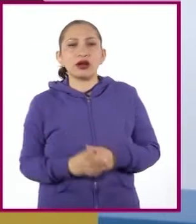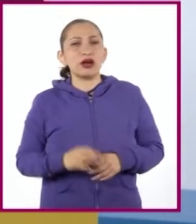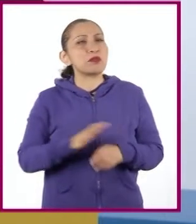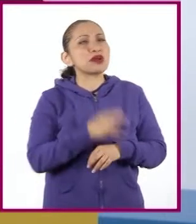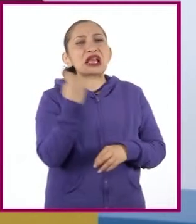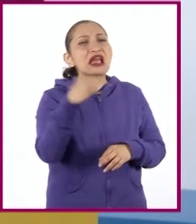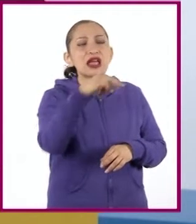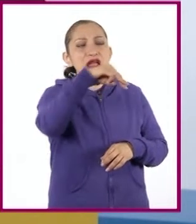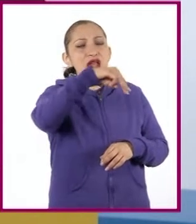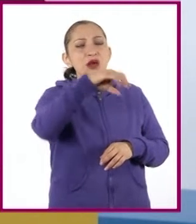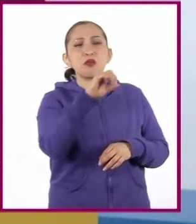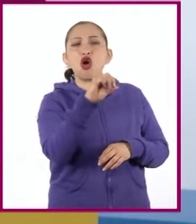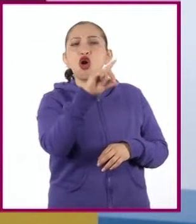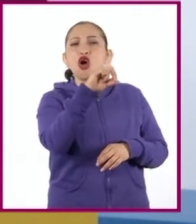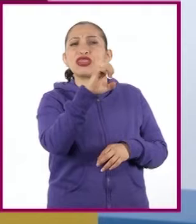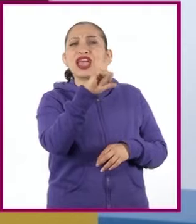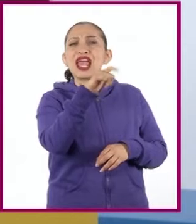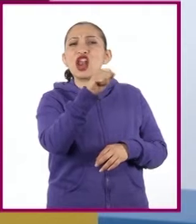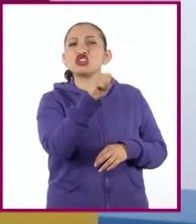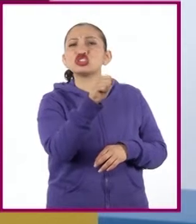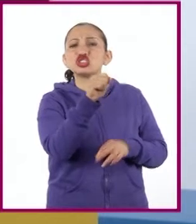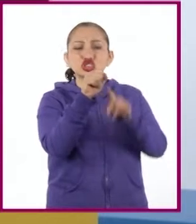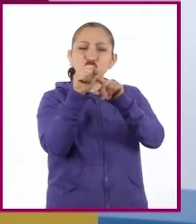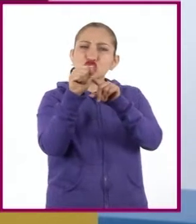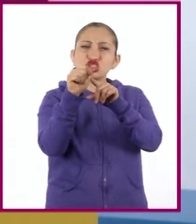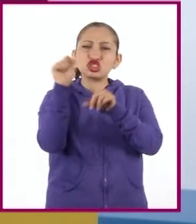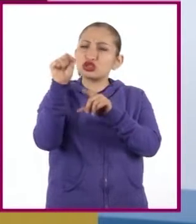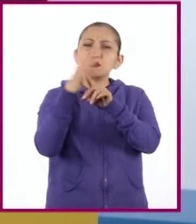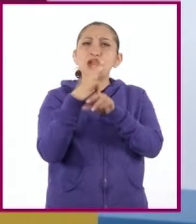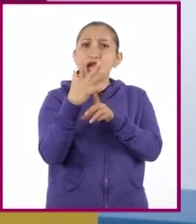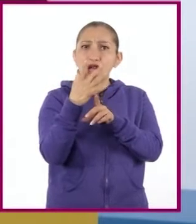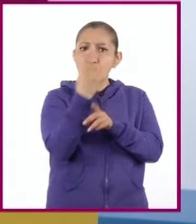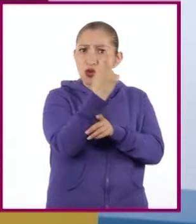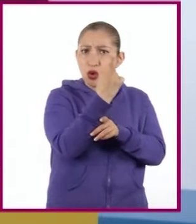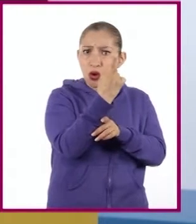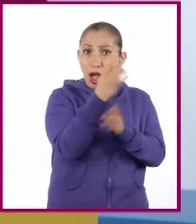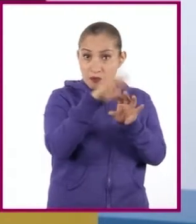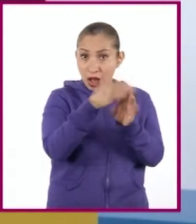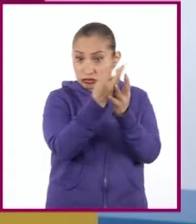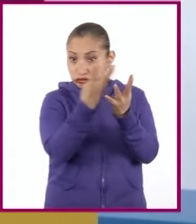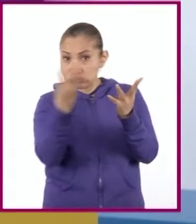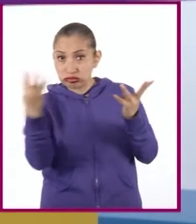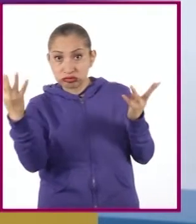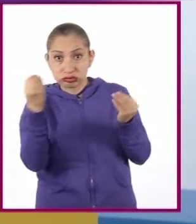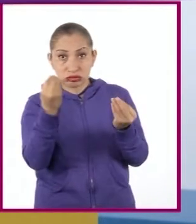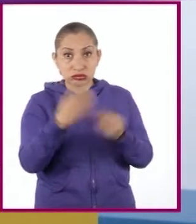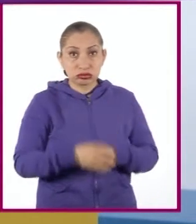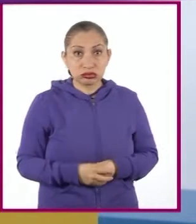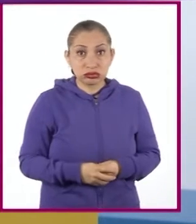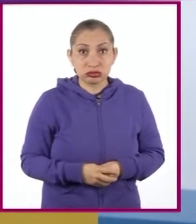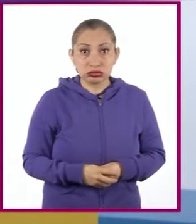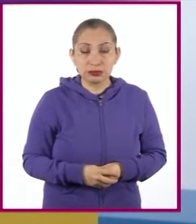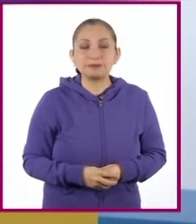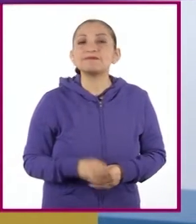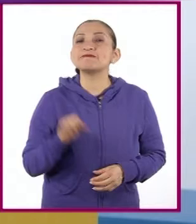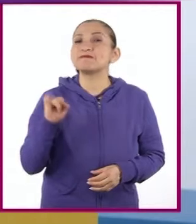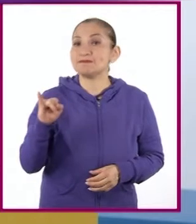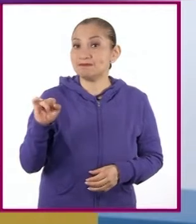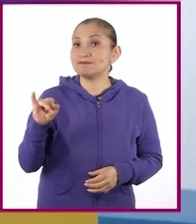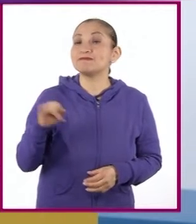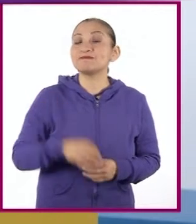qué dice modelos y no modelo? ¿Quiere decir que hay más de un modelo atómico?